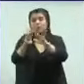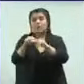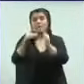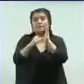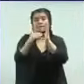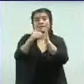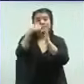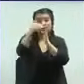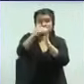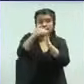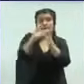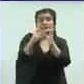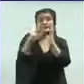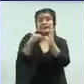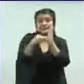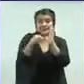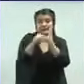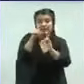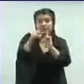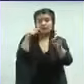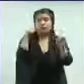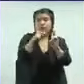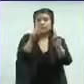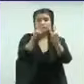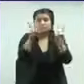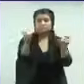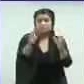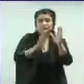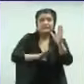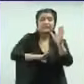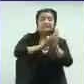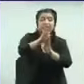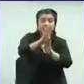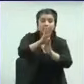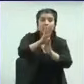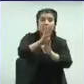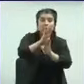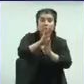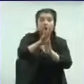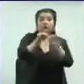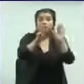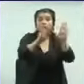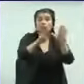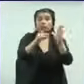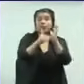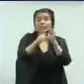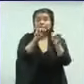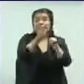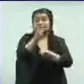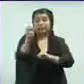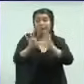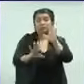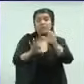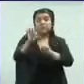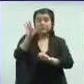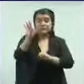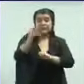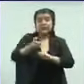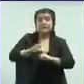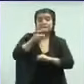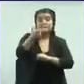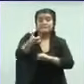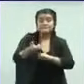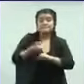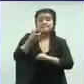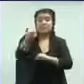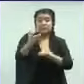millones de quetzales, enfocado sobre todo en el desarrollo de 8.313 subsidios